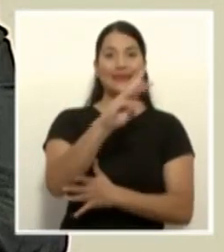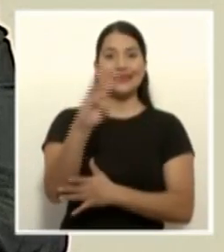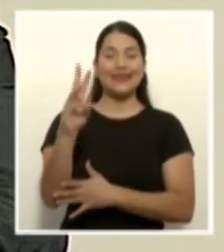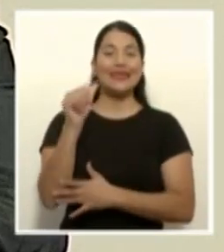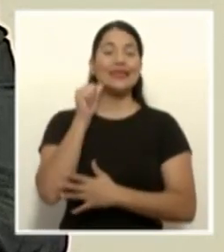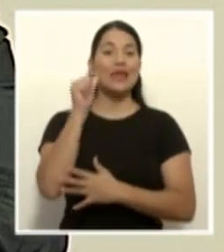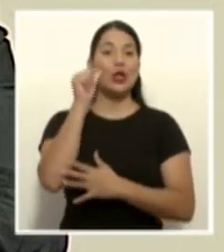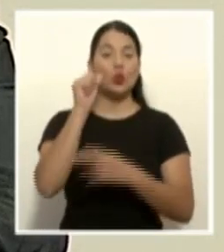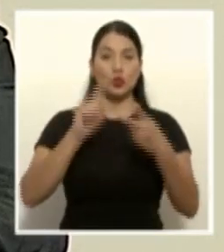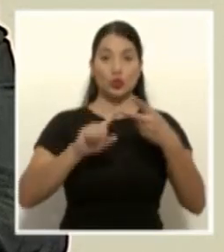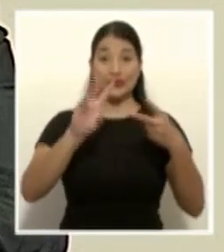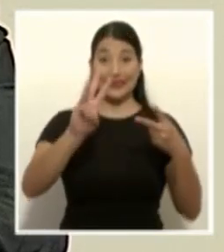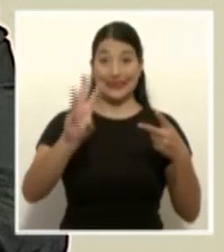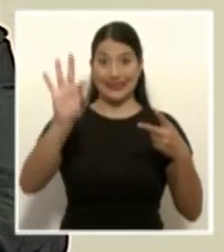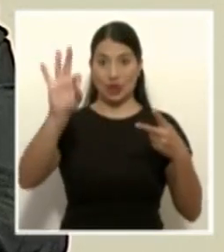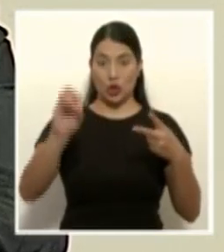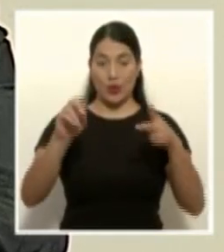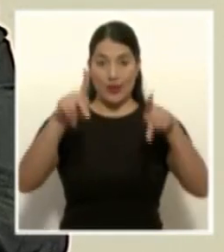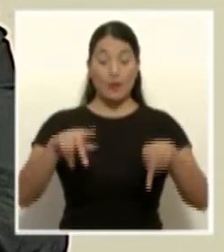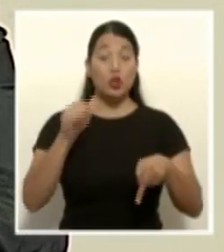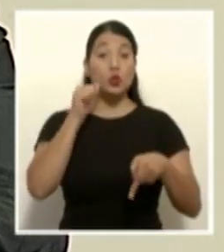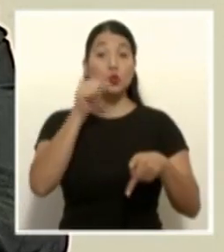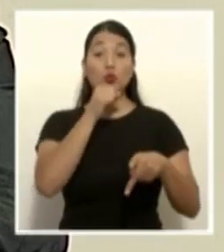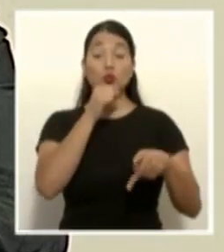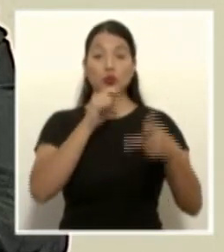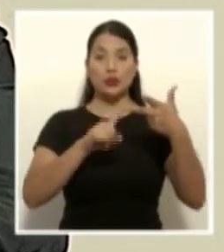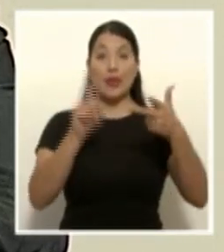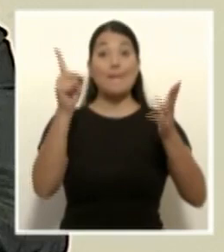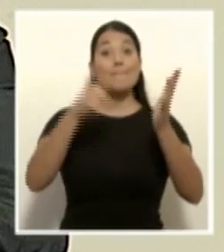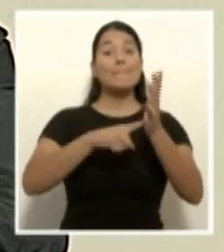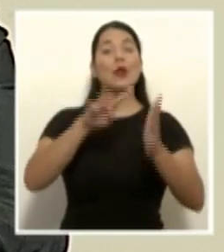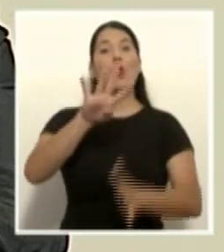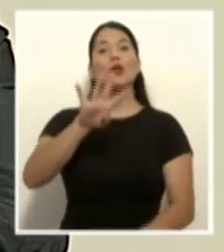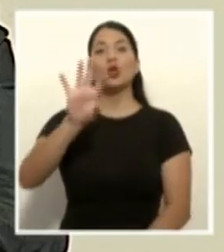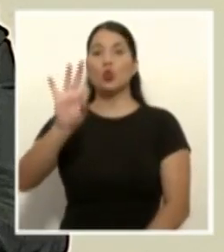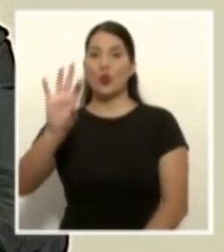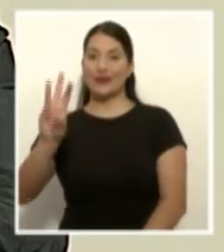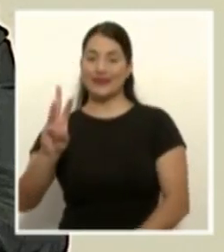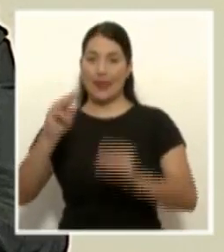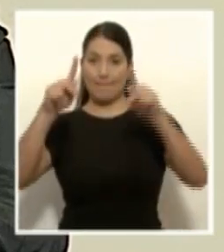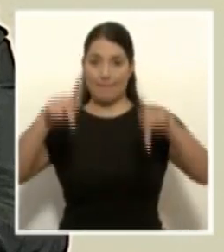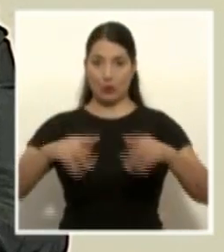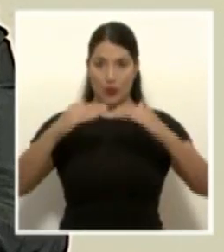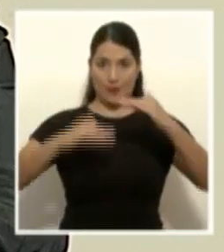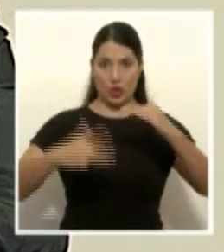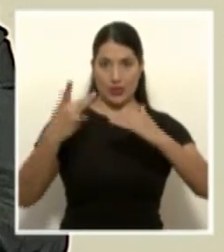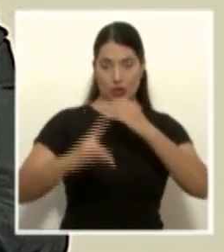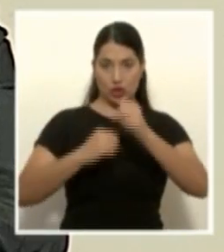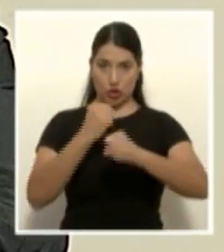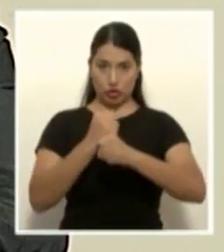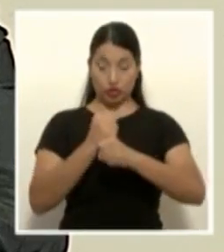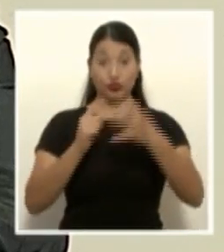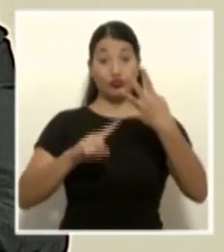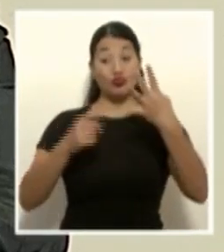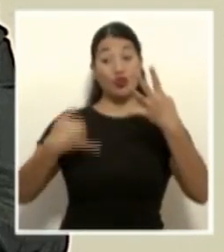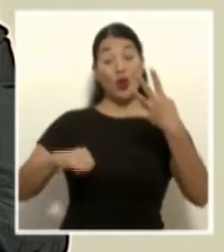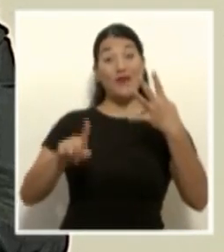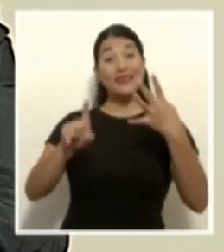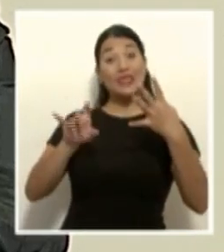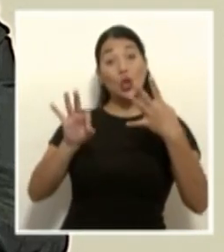adultos, 690 personas mayores y 1.496 menores de edad. 109 están en